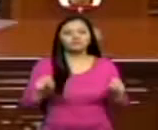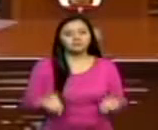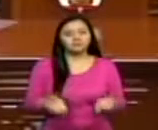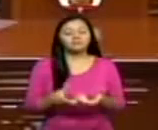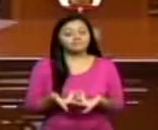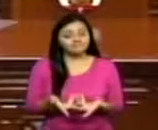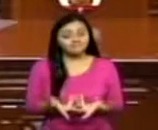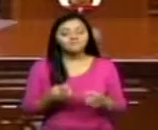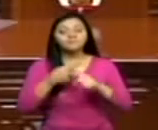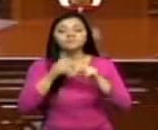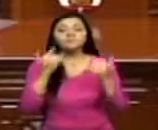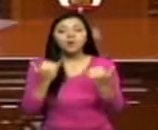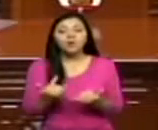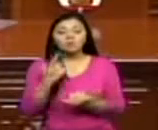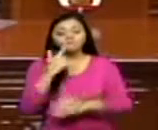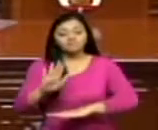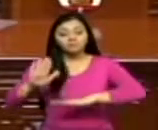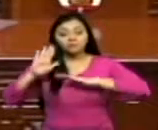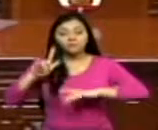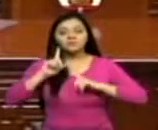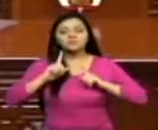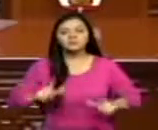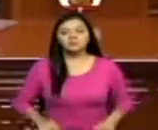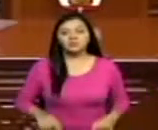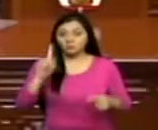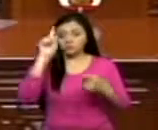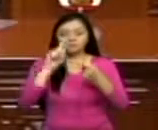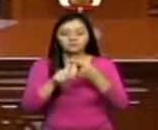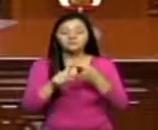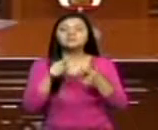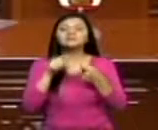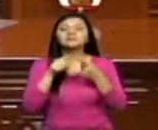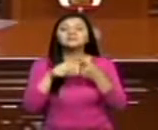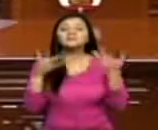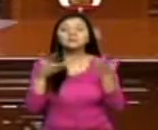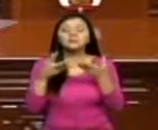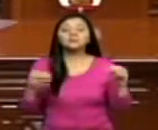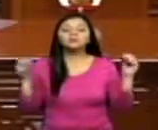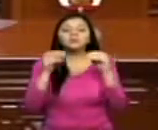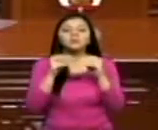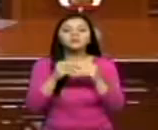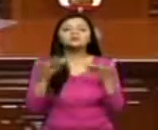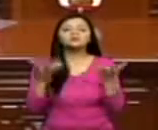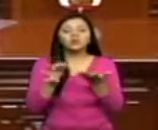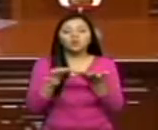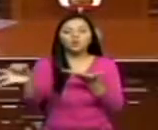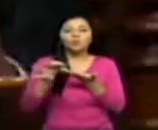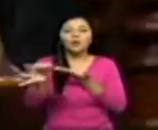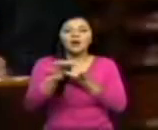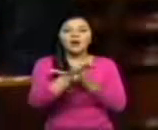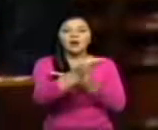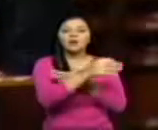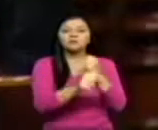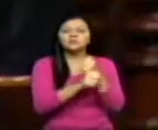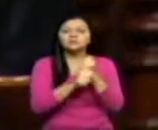Mi compromiso con la salud pública que se presta en el área rural,